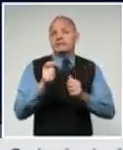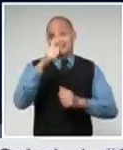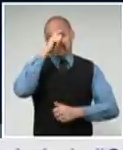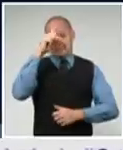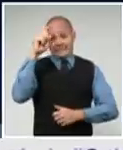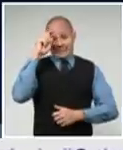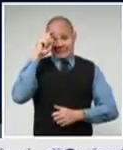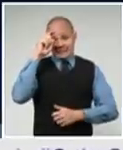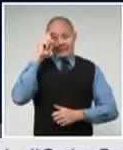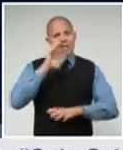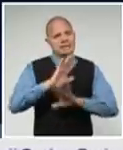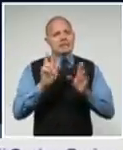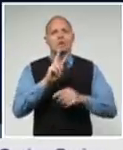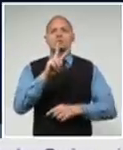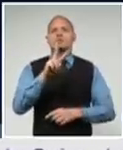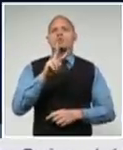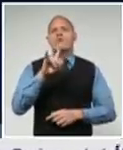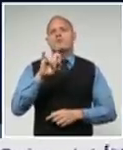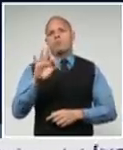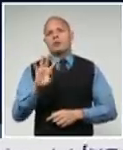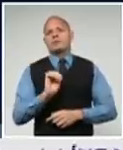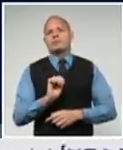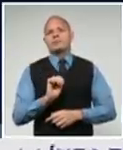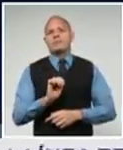274, de Ciego de Ávila